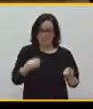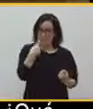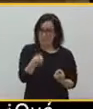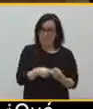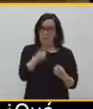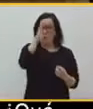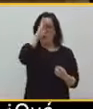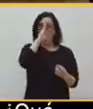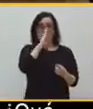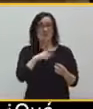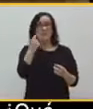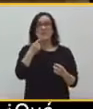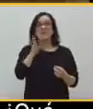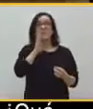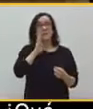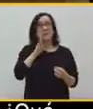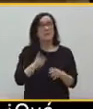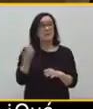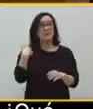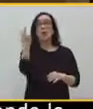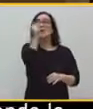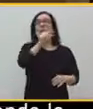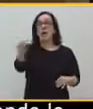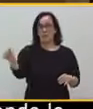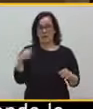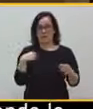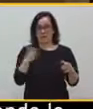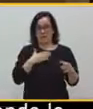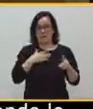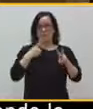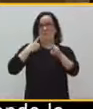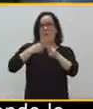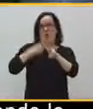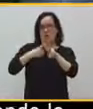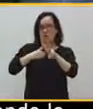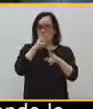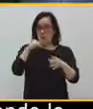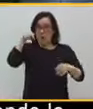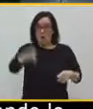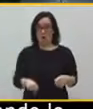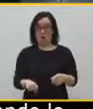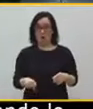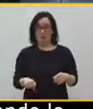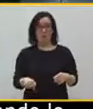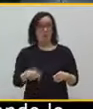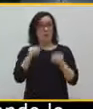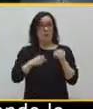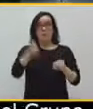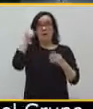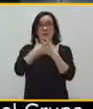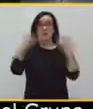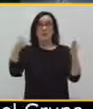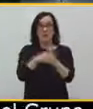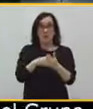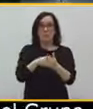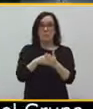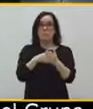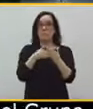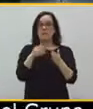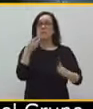lo que les decíamos hace ya una semana desde el Grupo Parlamentario de Vox, que hoy habría más de 18.000 muertos